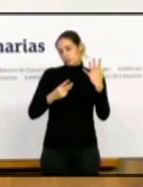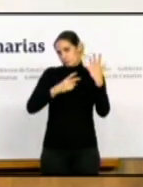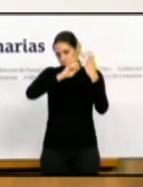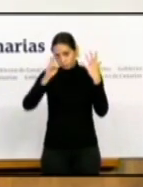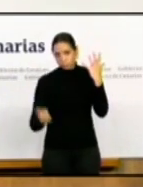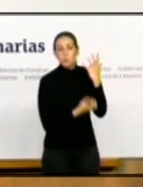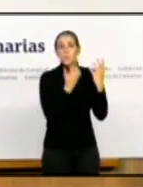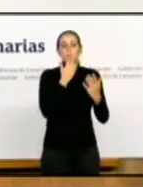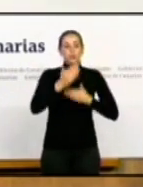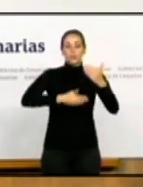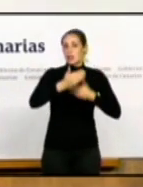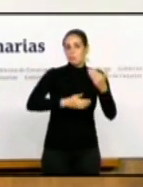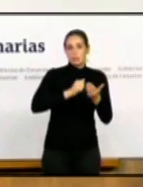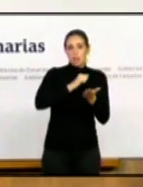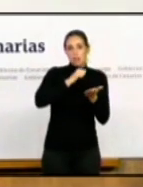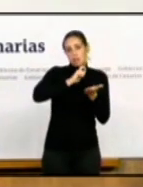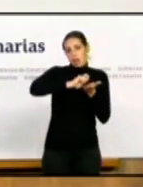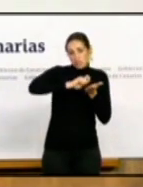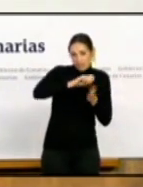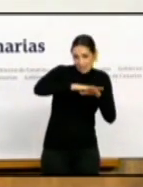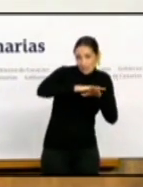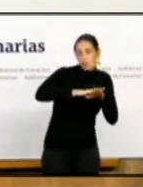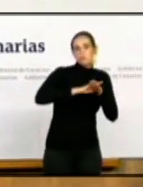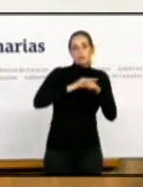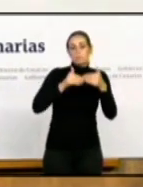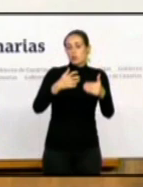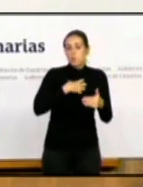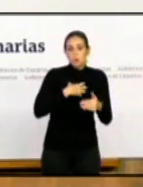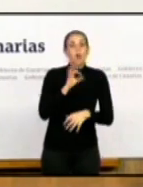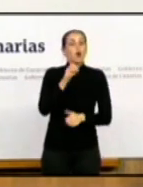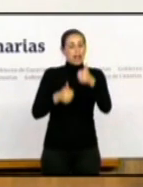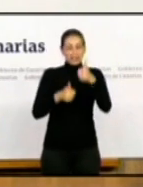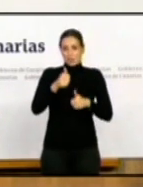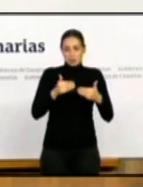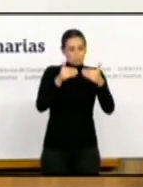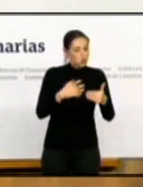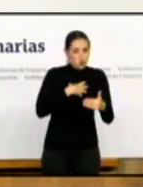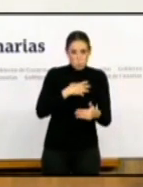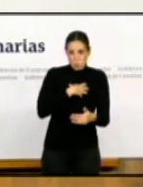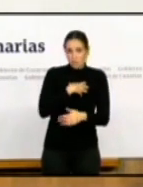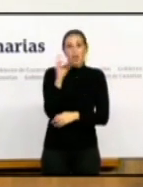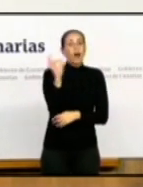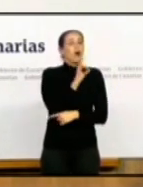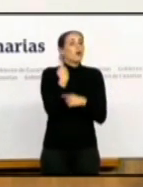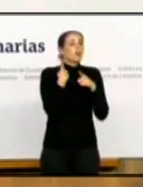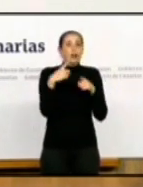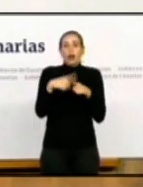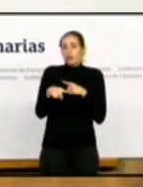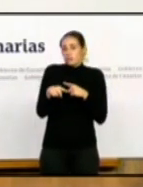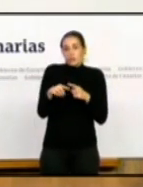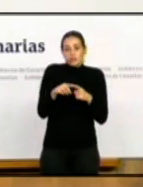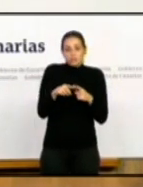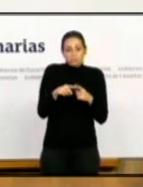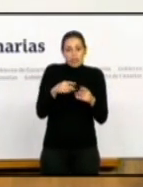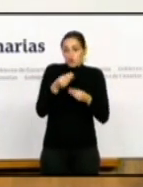inaplazables, realización de exámenes o pruebas oficiales inaplazables por causa de fuerza mayor o situación de